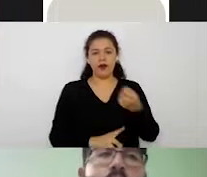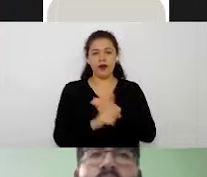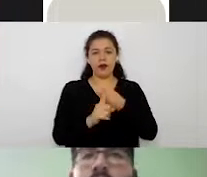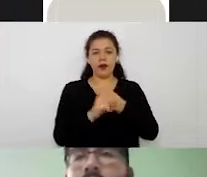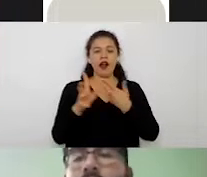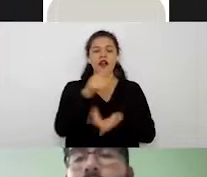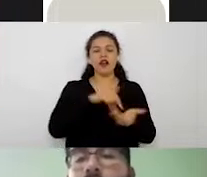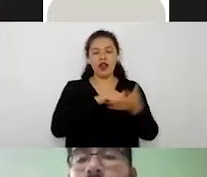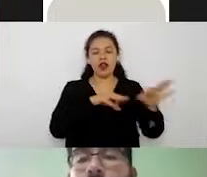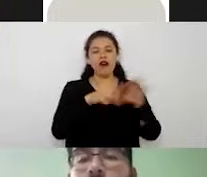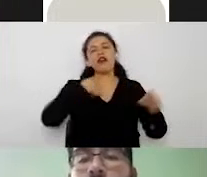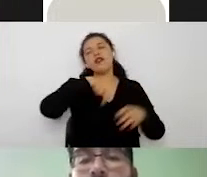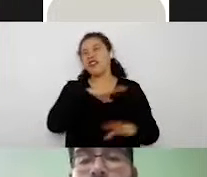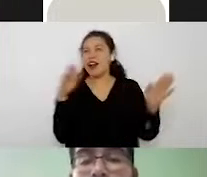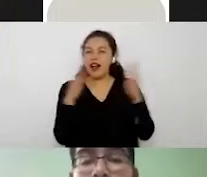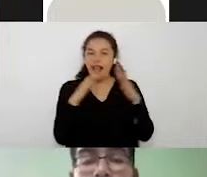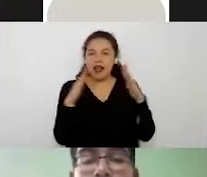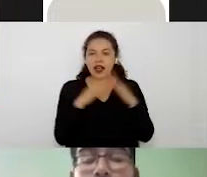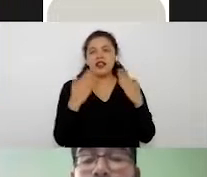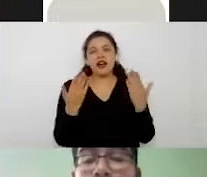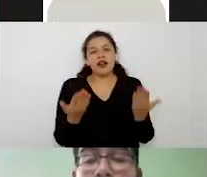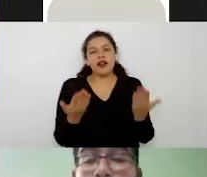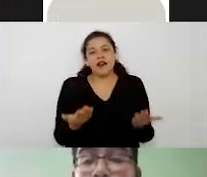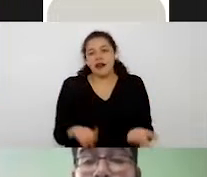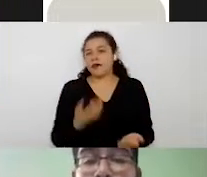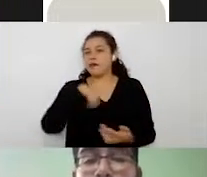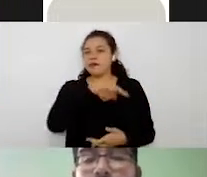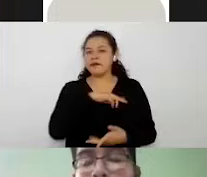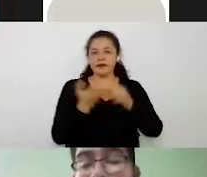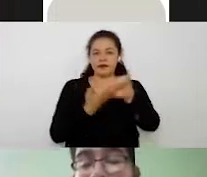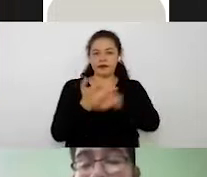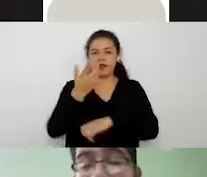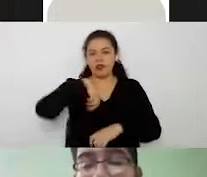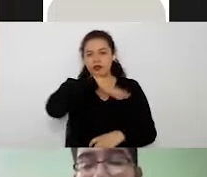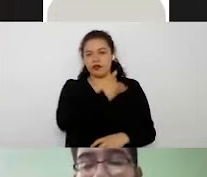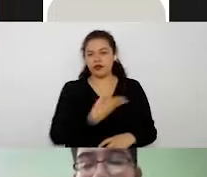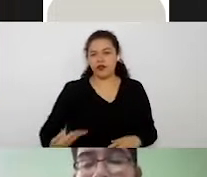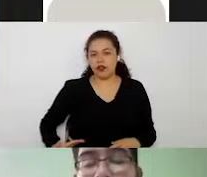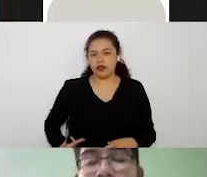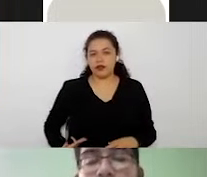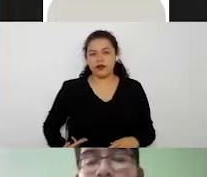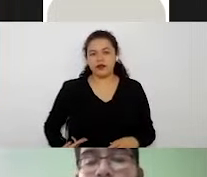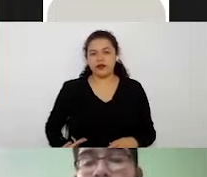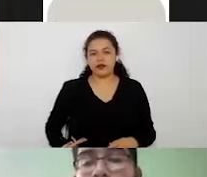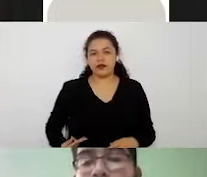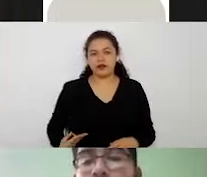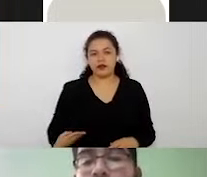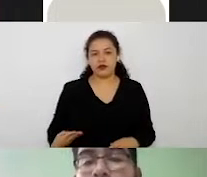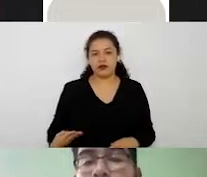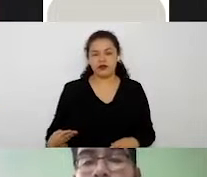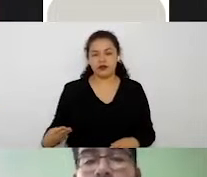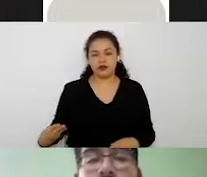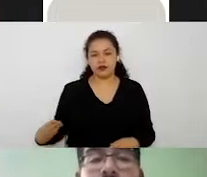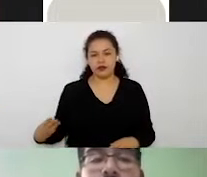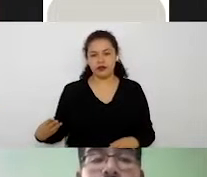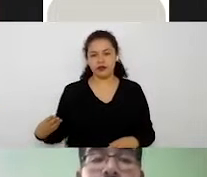trabajo, nuestra casa, nuestro estado, nuestro municipio, va a ser similar a donde quizás